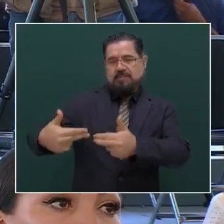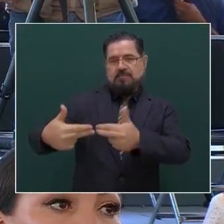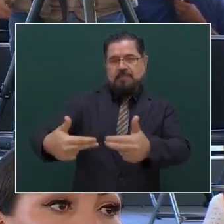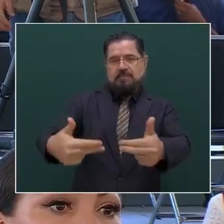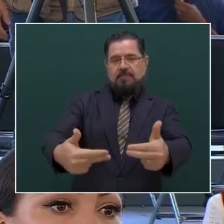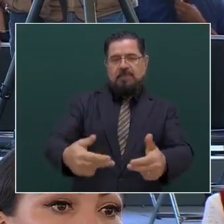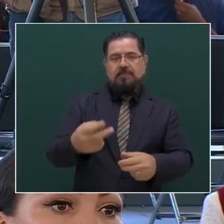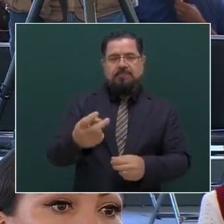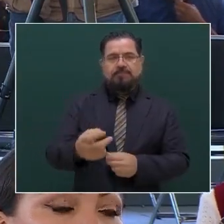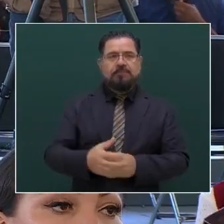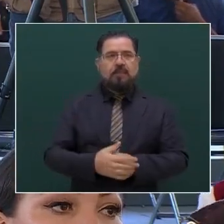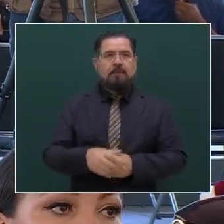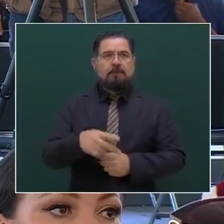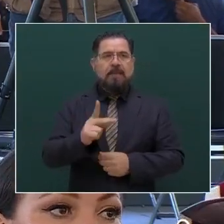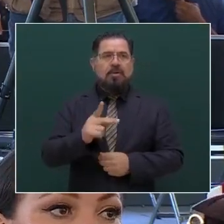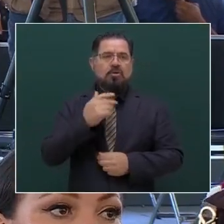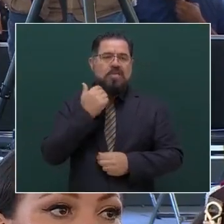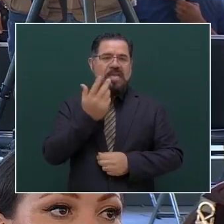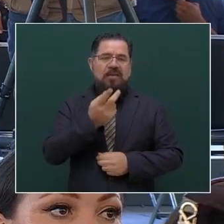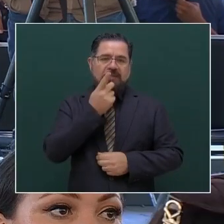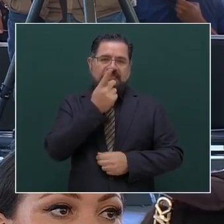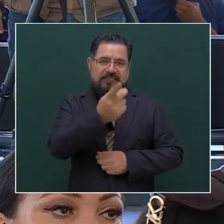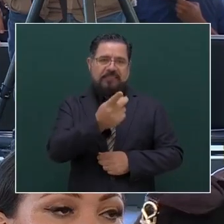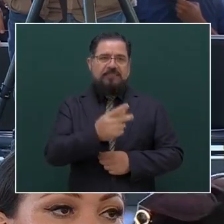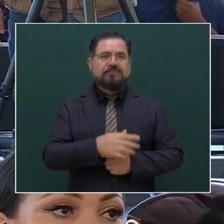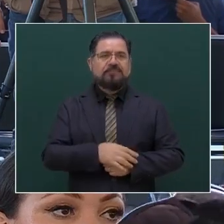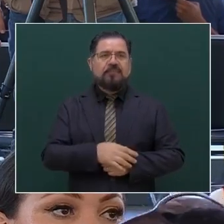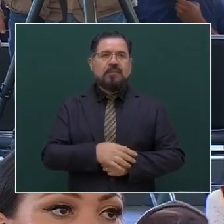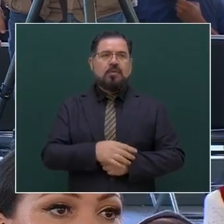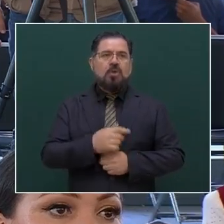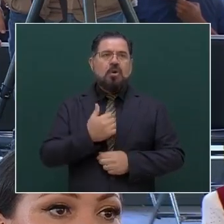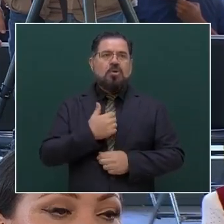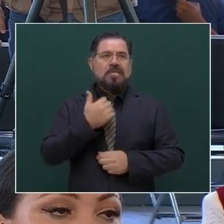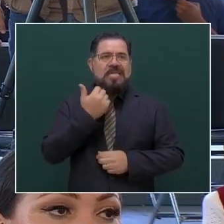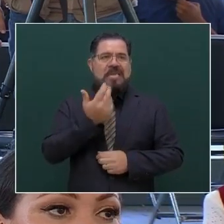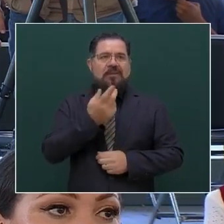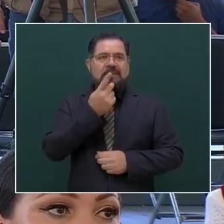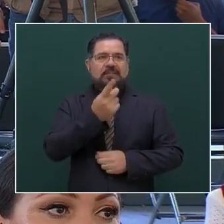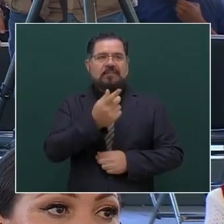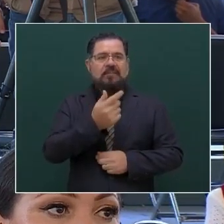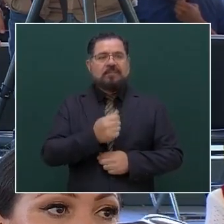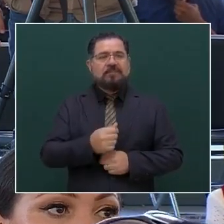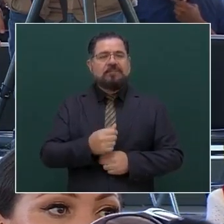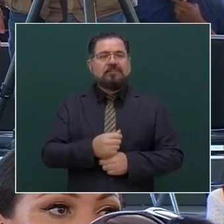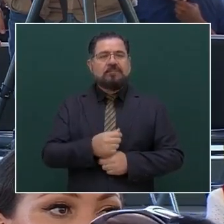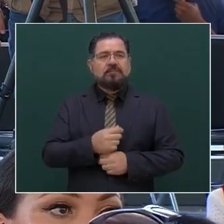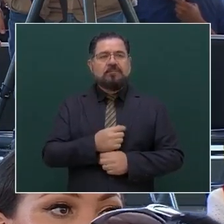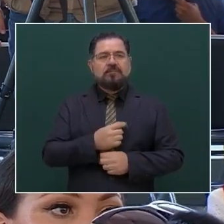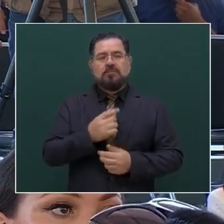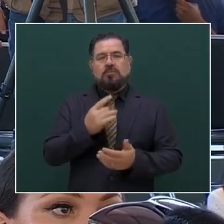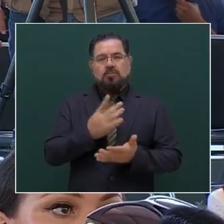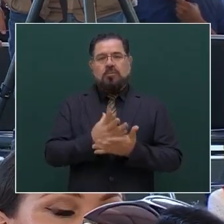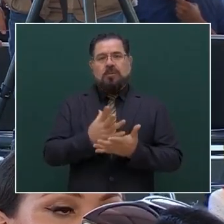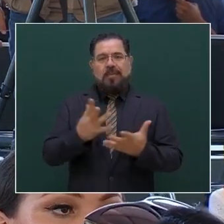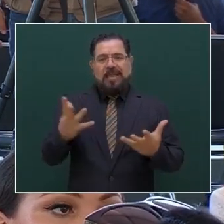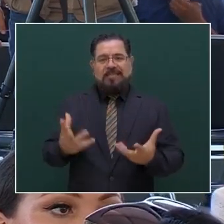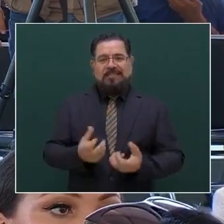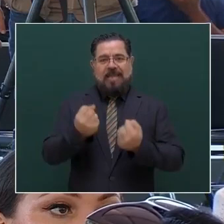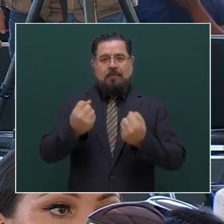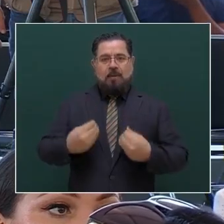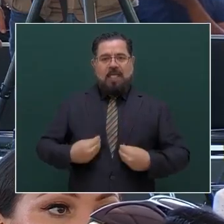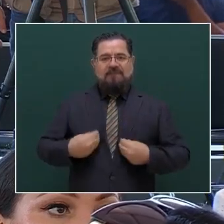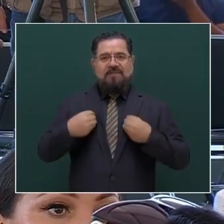pero quisiera decir que me hubiera gustado decir que somos solo eso, sobrevivientes de esa